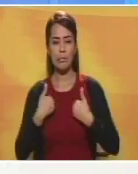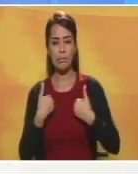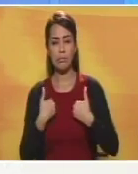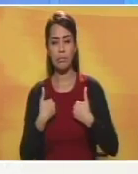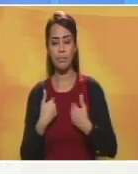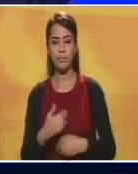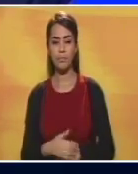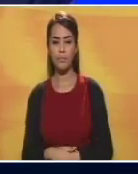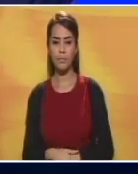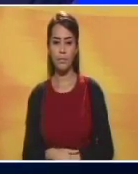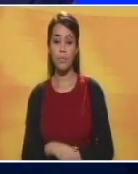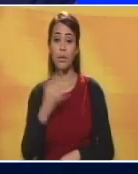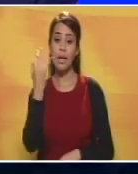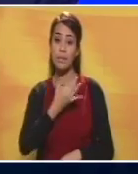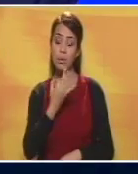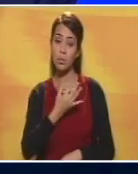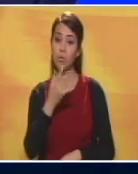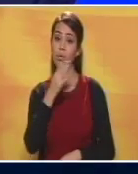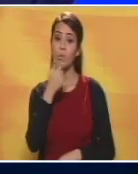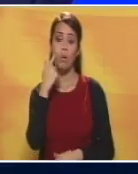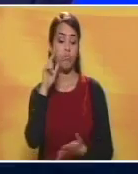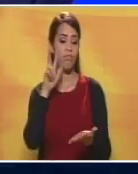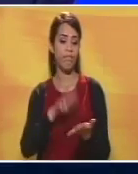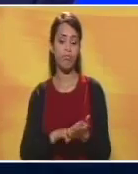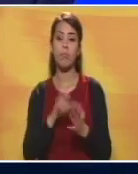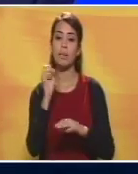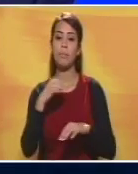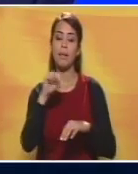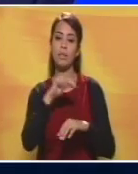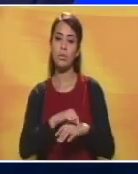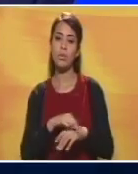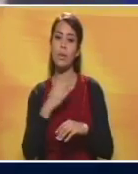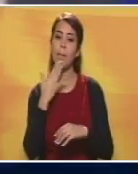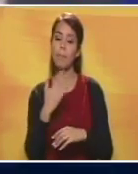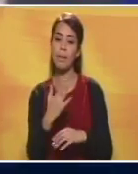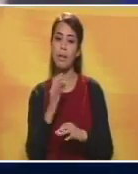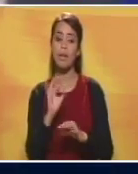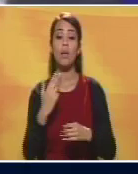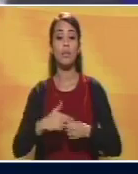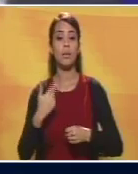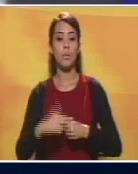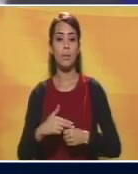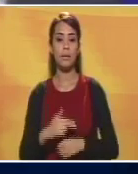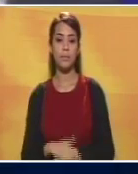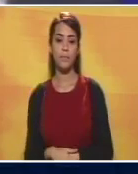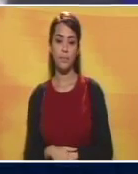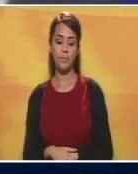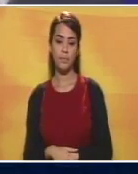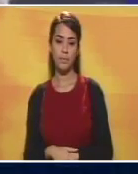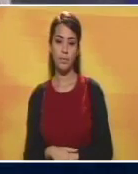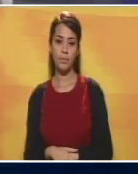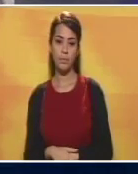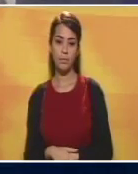estatal. Aseguró que al no contar con la aprobación de la Asamblea Nacional, el fideicomiso PDVSA US Legislation Trust viola